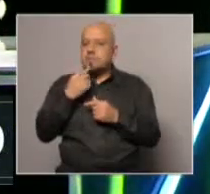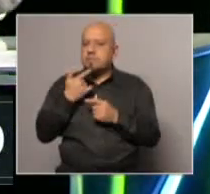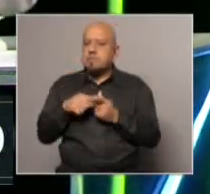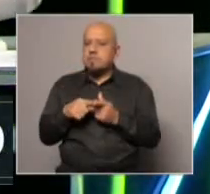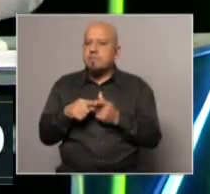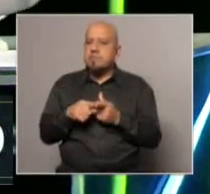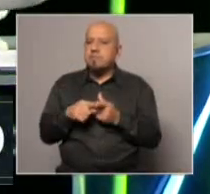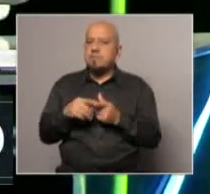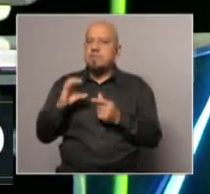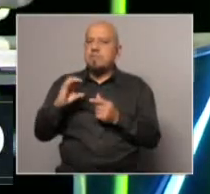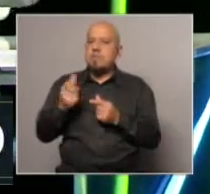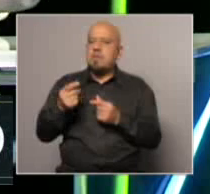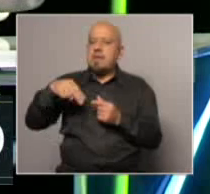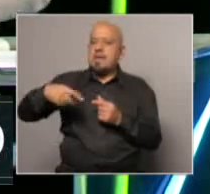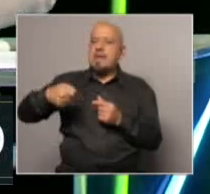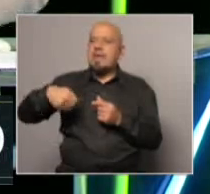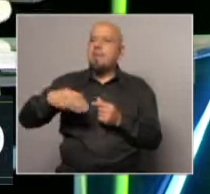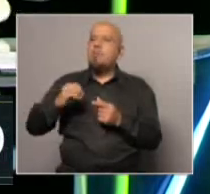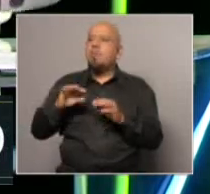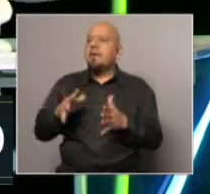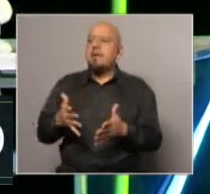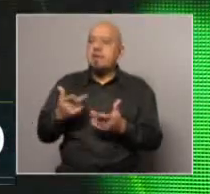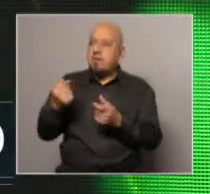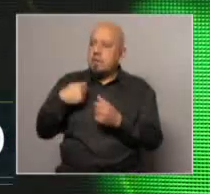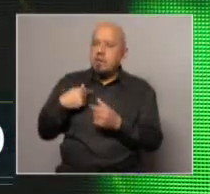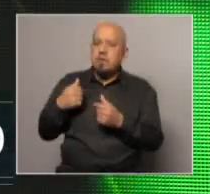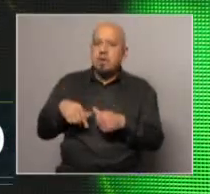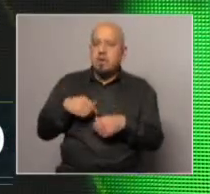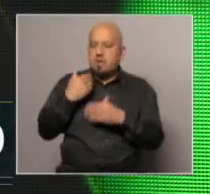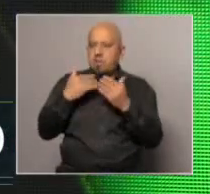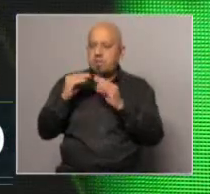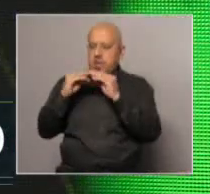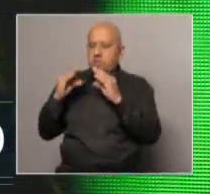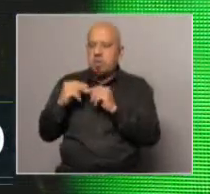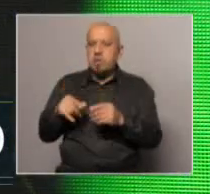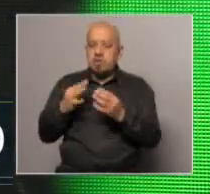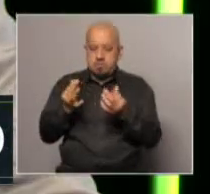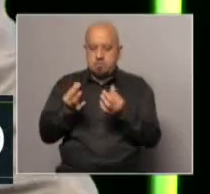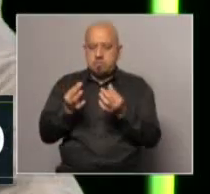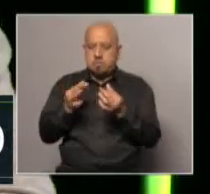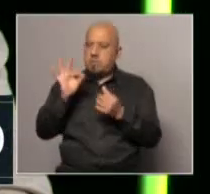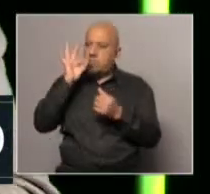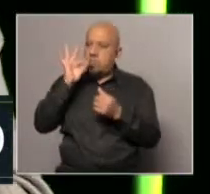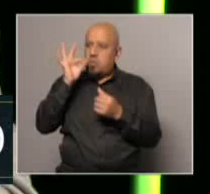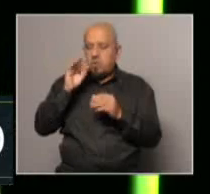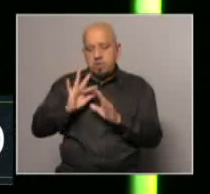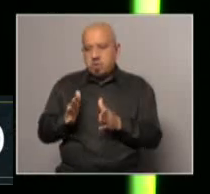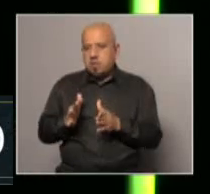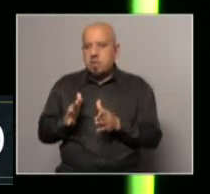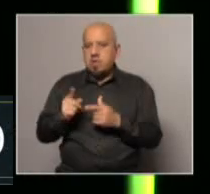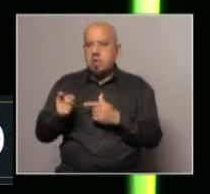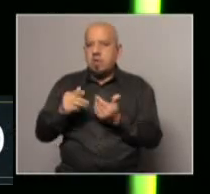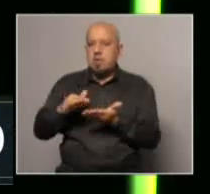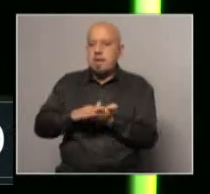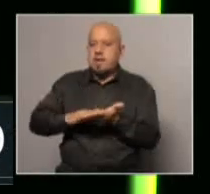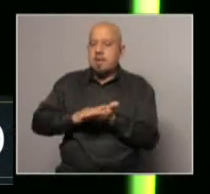gráficos del cáñamo? ¿Para qué me lo pueden querer comprar? Porque uno, acá hablamos de marihuana y la gente se imagina armarse un porro, fumarse un porro, punto. Hasta la crema y